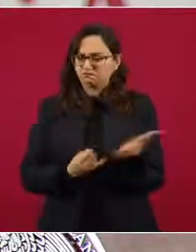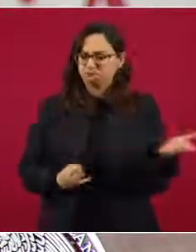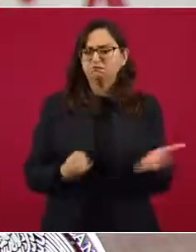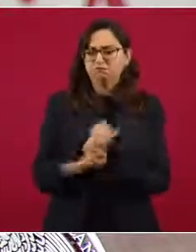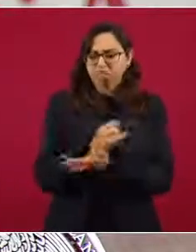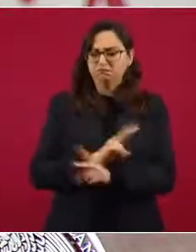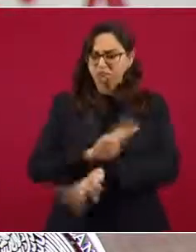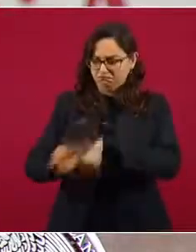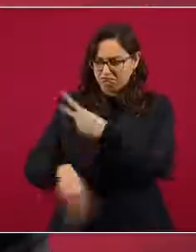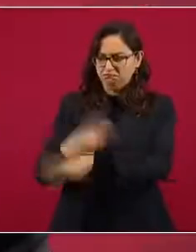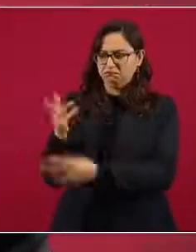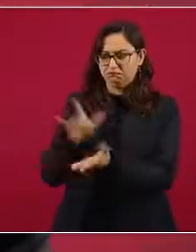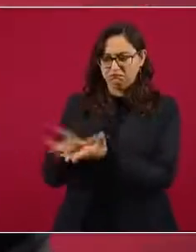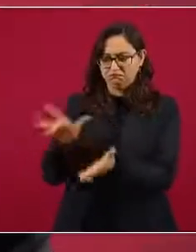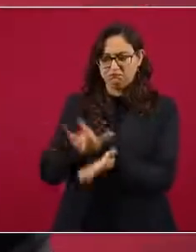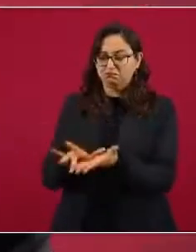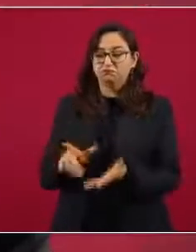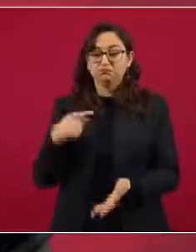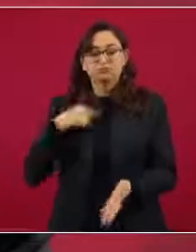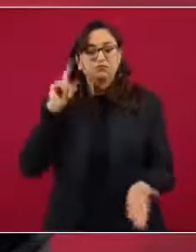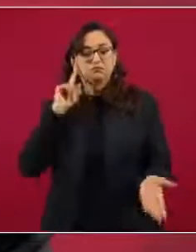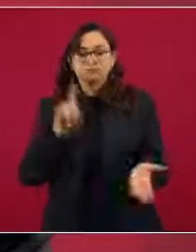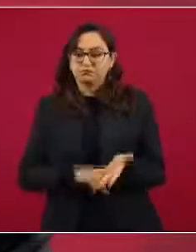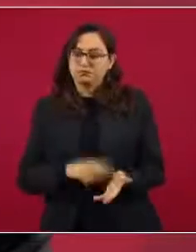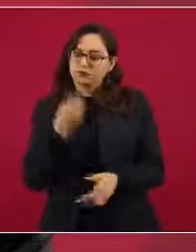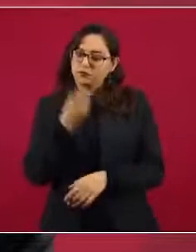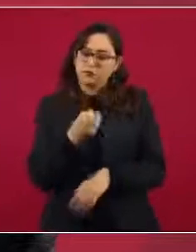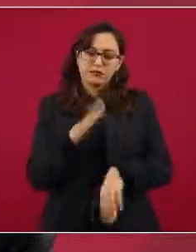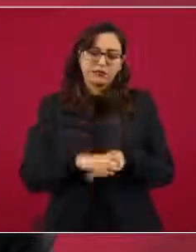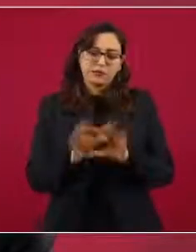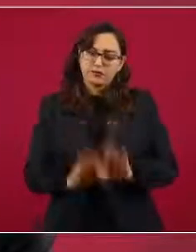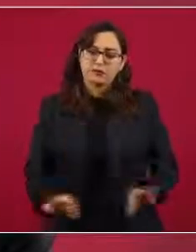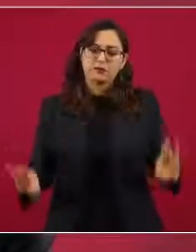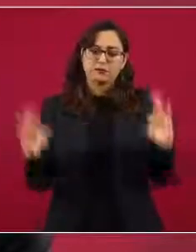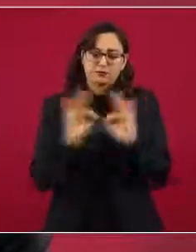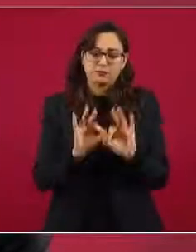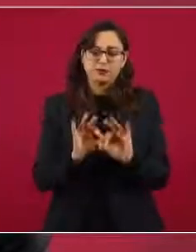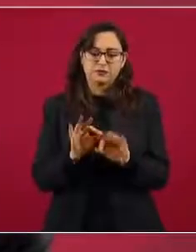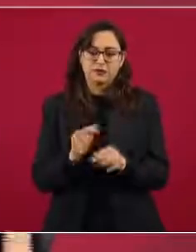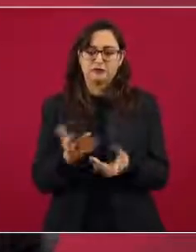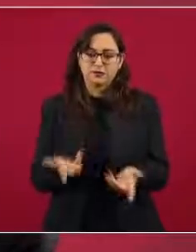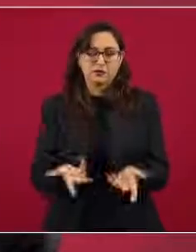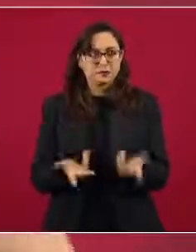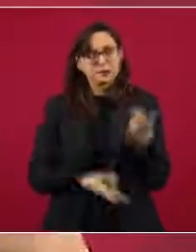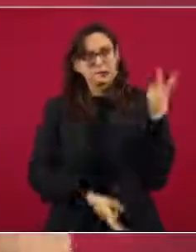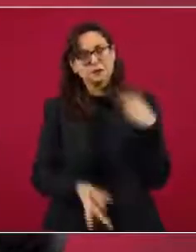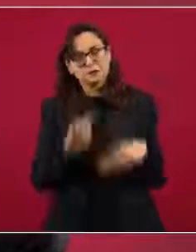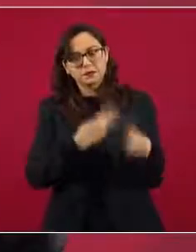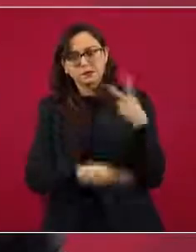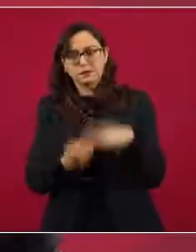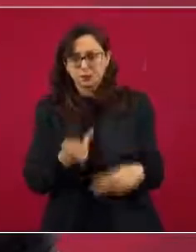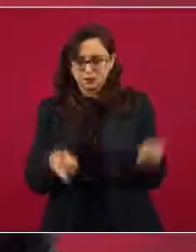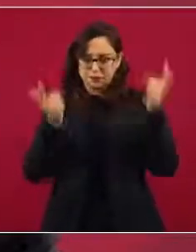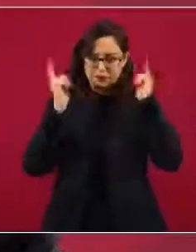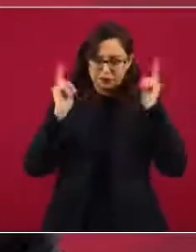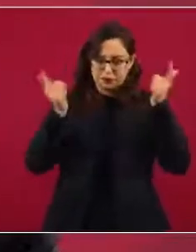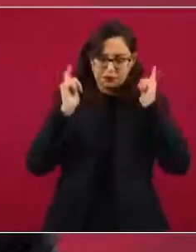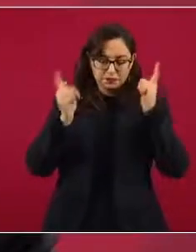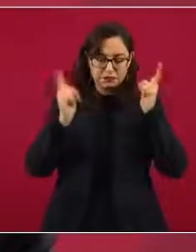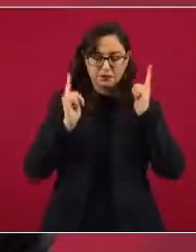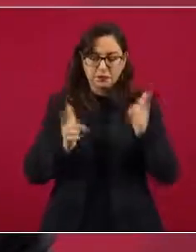correcta, estoy seguro que es la mayor motivación que los ha movido y que esperamos se sigan